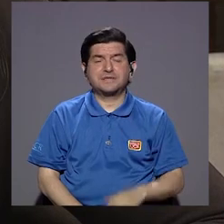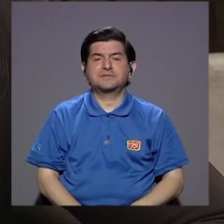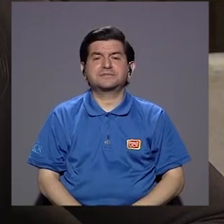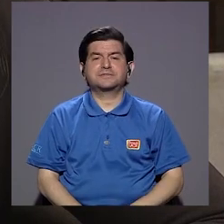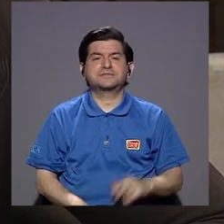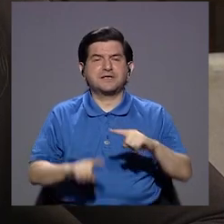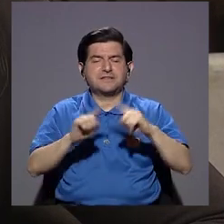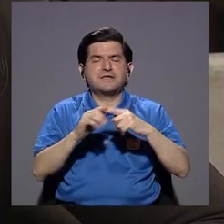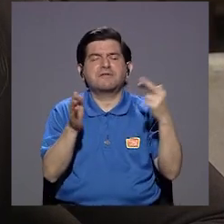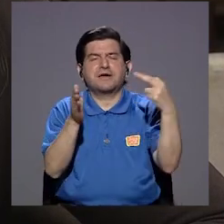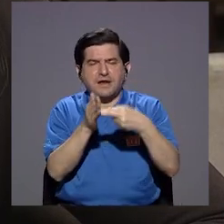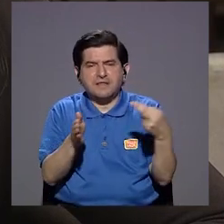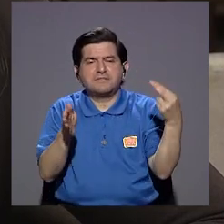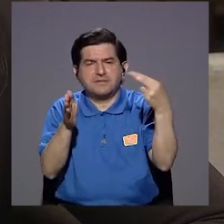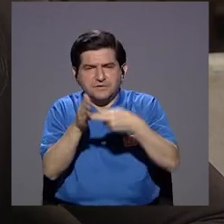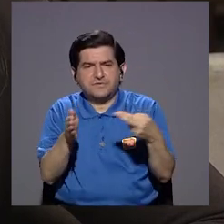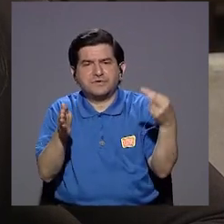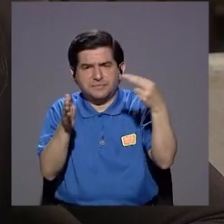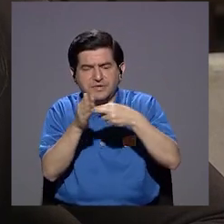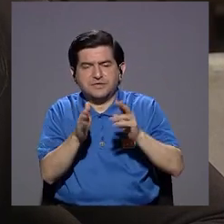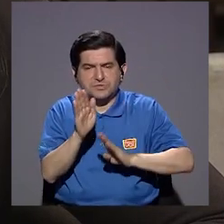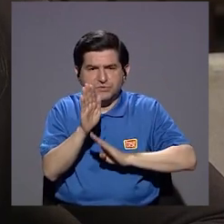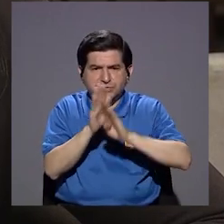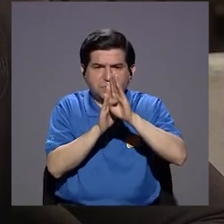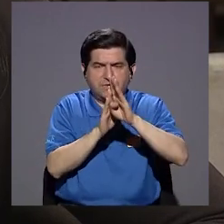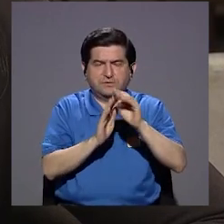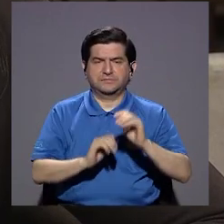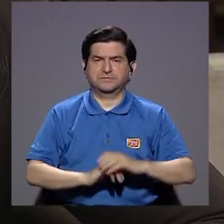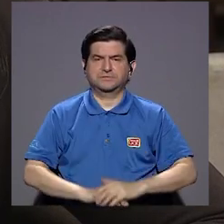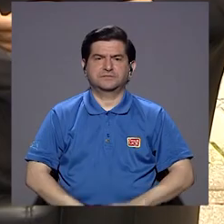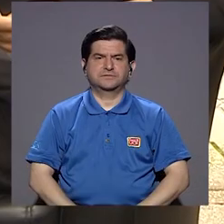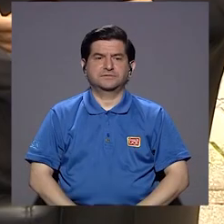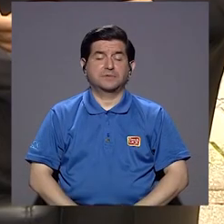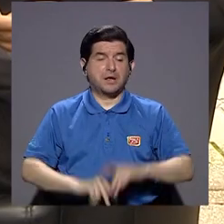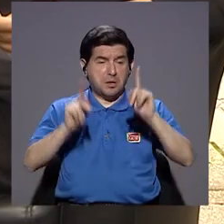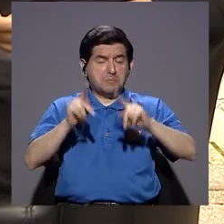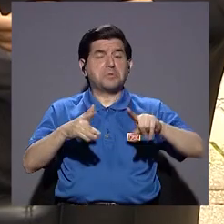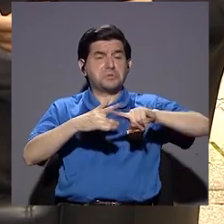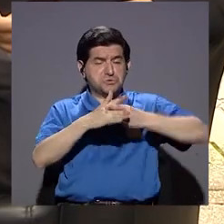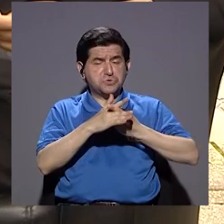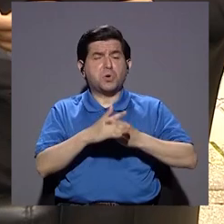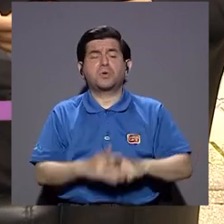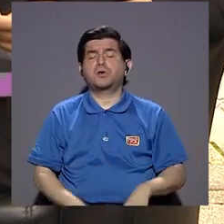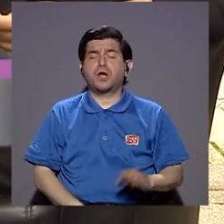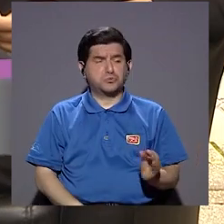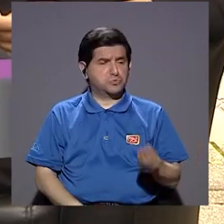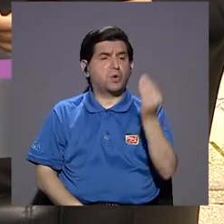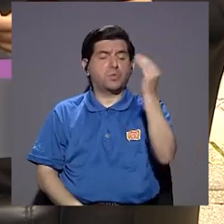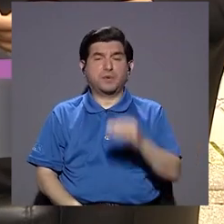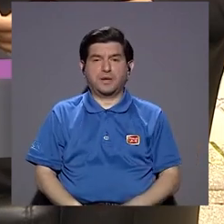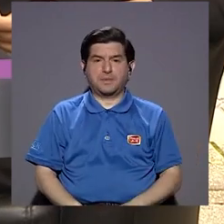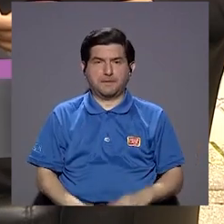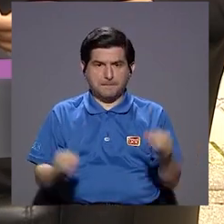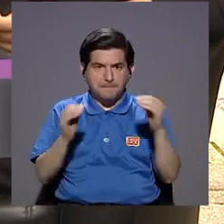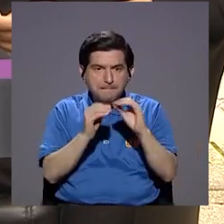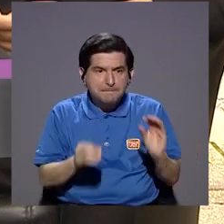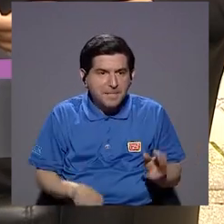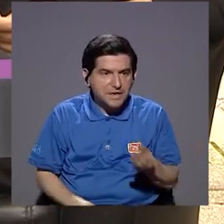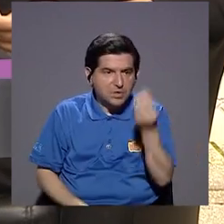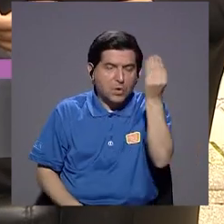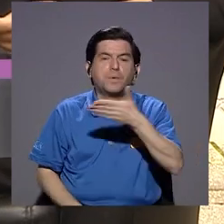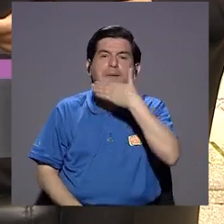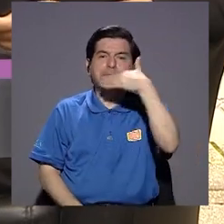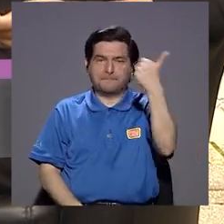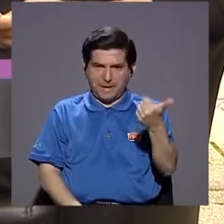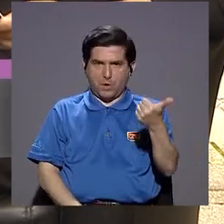una serie o varias series que se desarrollaron para eso. Entonces, la gente puede empezar muy, muy joven. Entre más joven empiece,